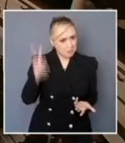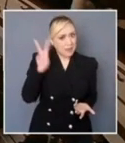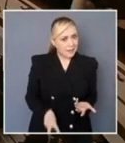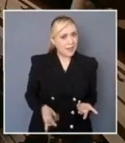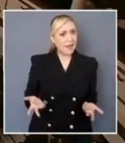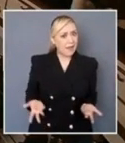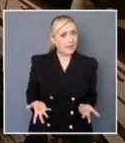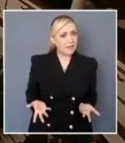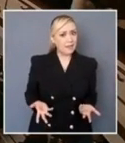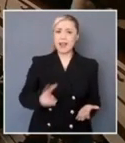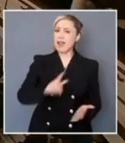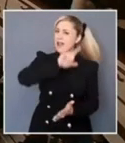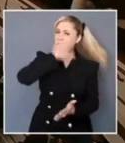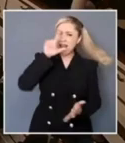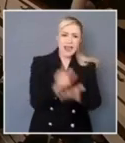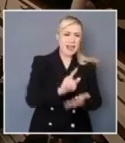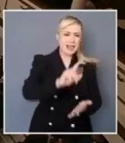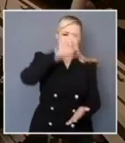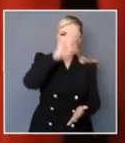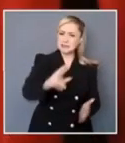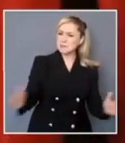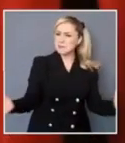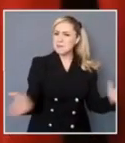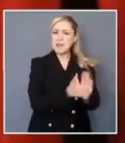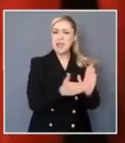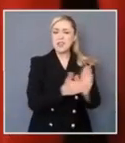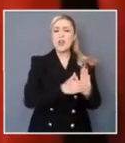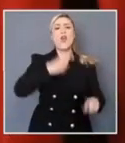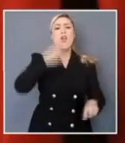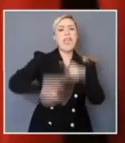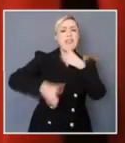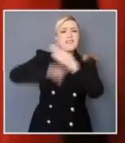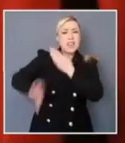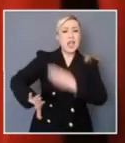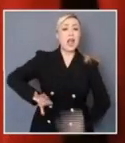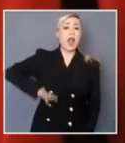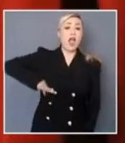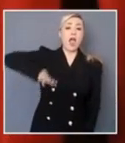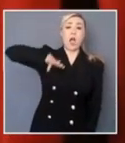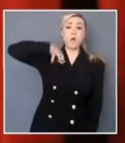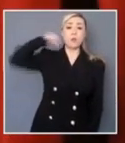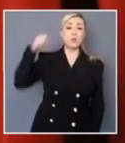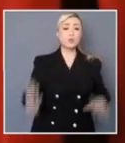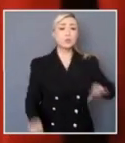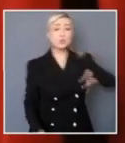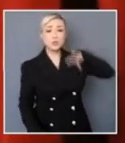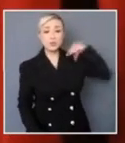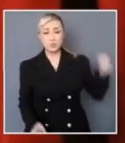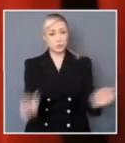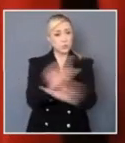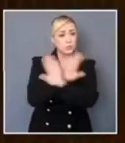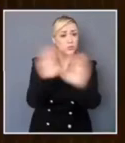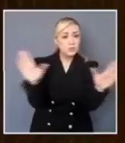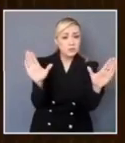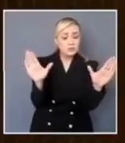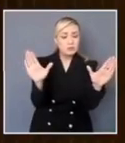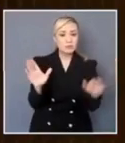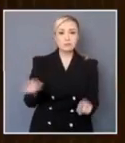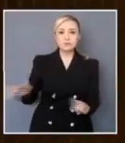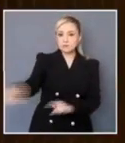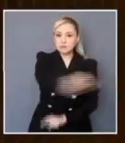derecho para evitar arbitrariedades y para, de cara a la